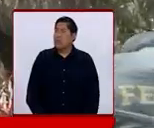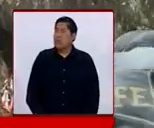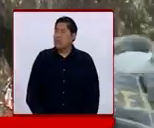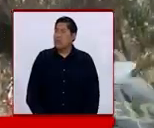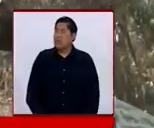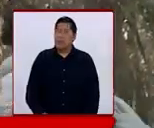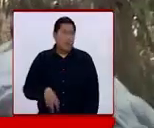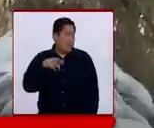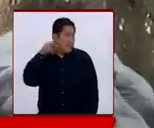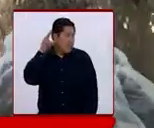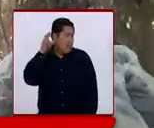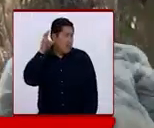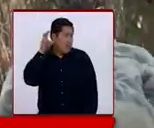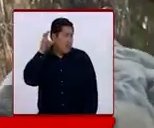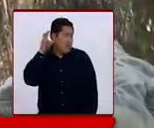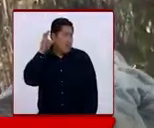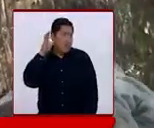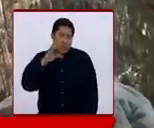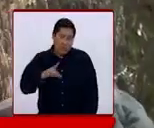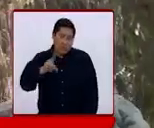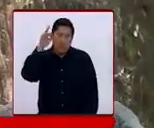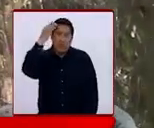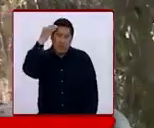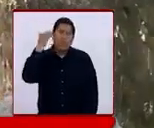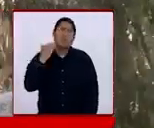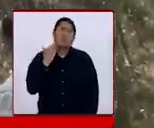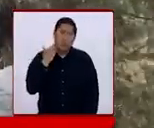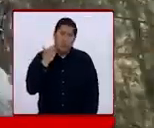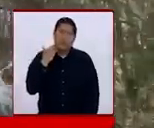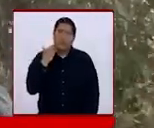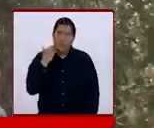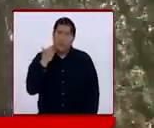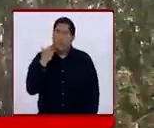Acabo de escuchar, han encontrado la cabeza.